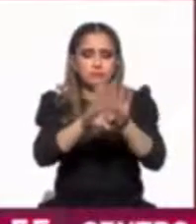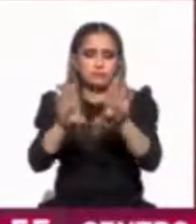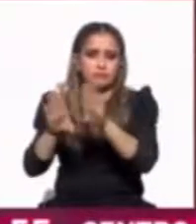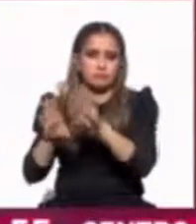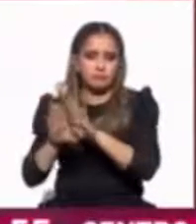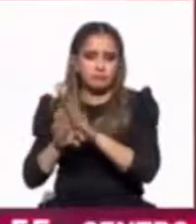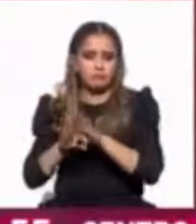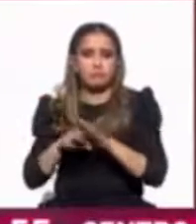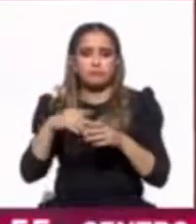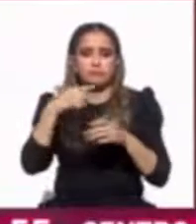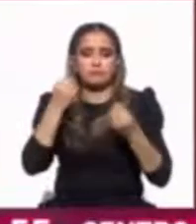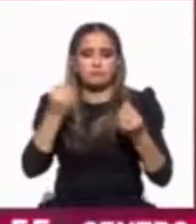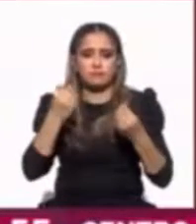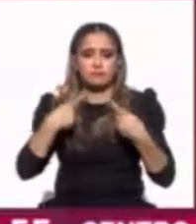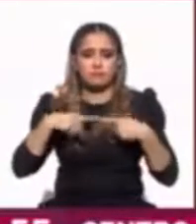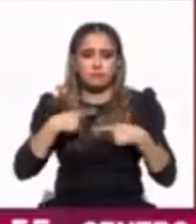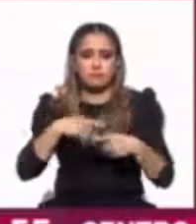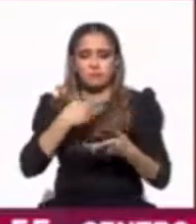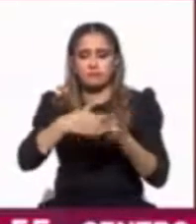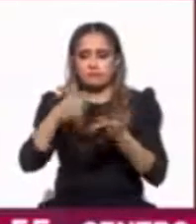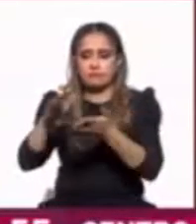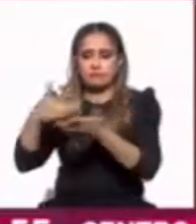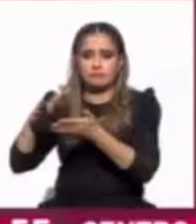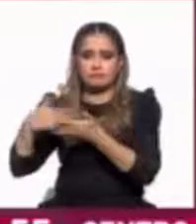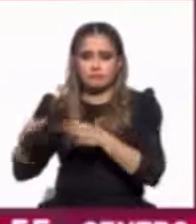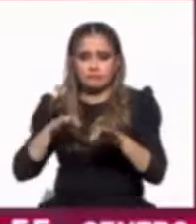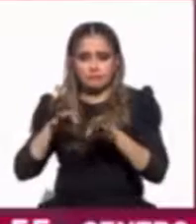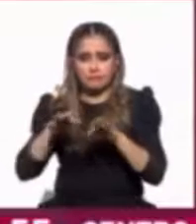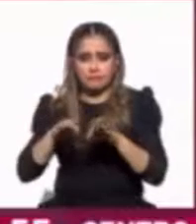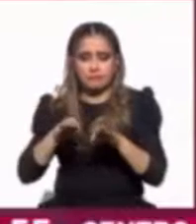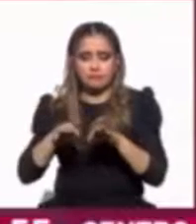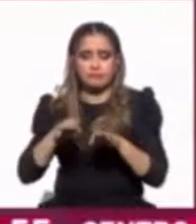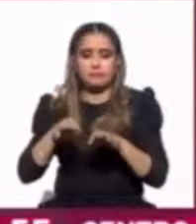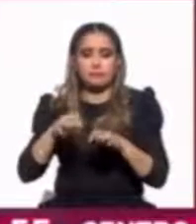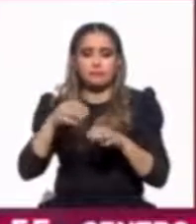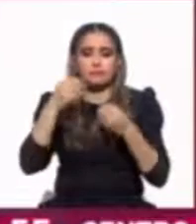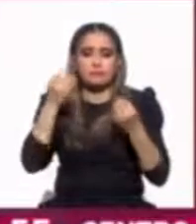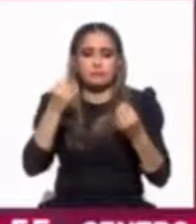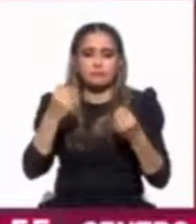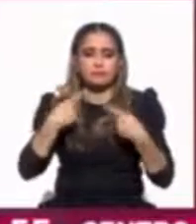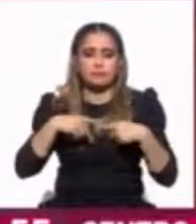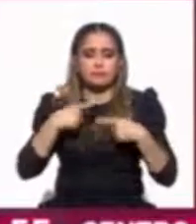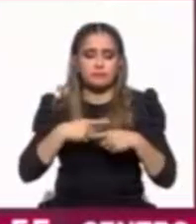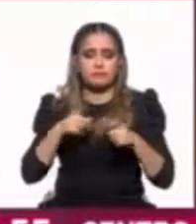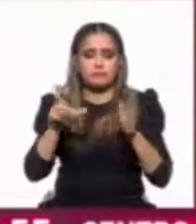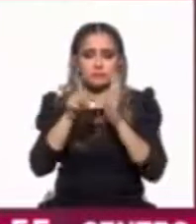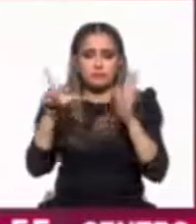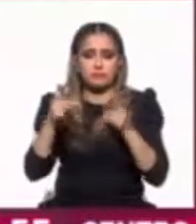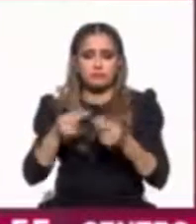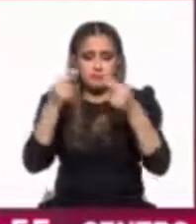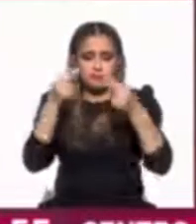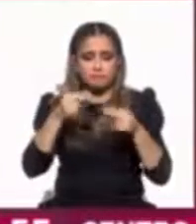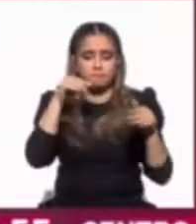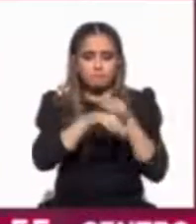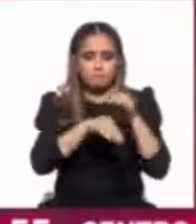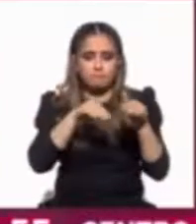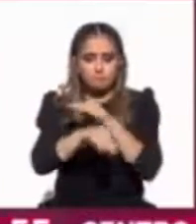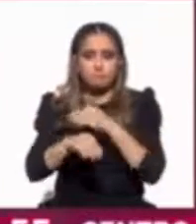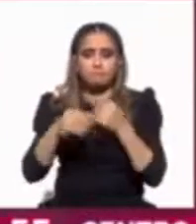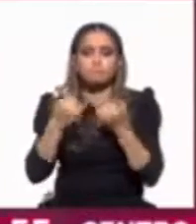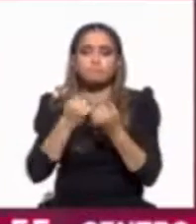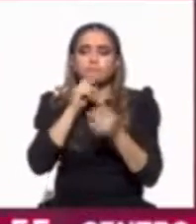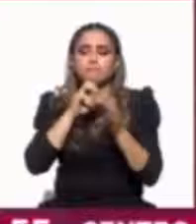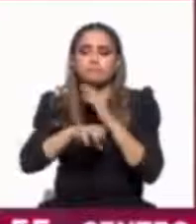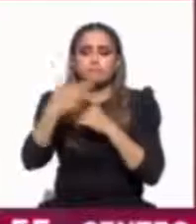que hubo por cuestiones de salud de toda la actividad laboral, hubo muchas cortinas que se vinieron abajo, pero también sectores como el